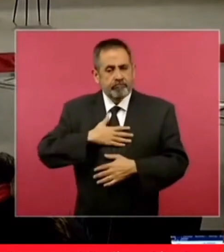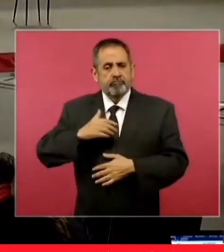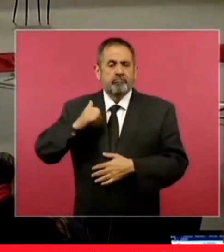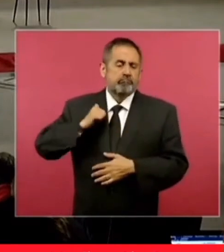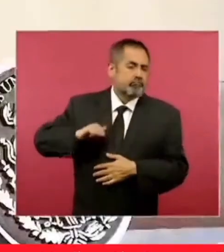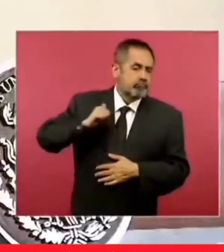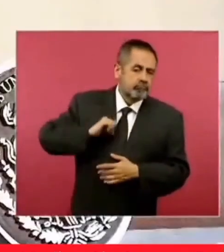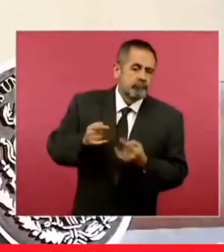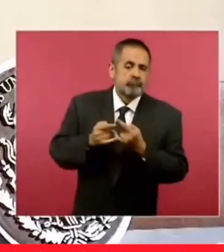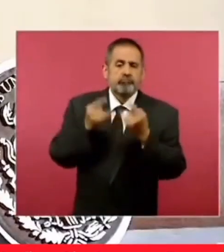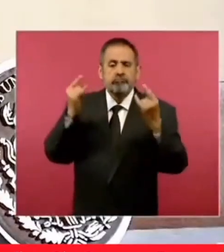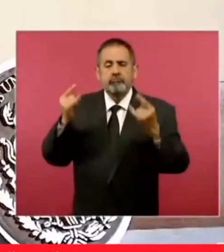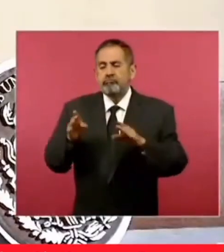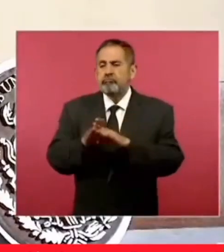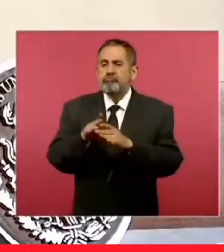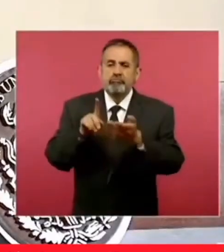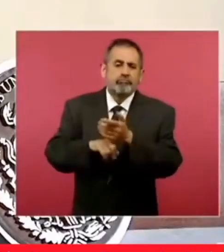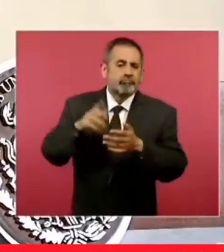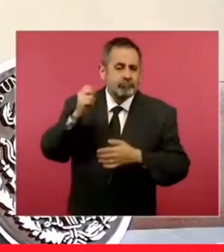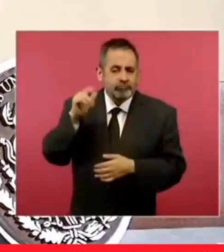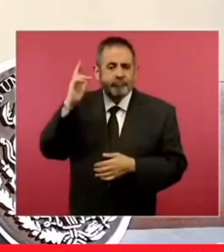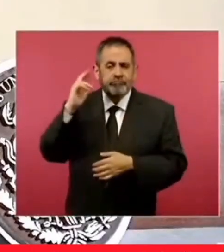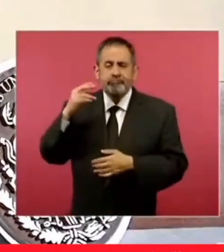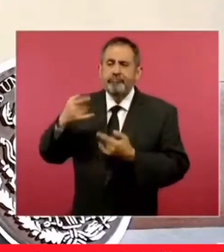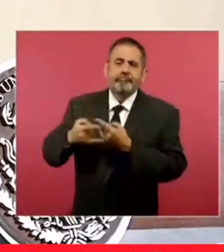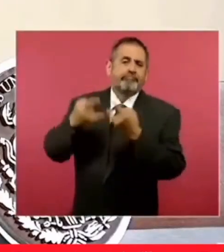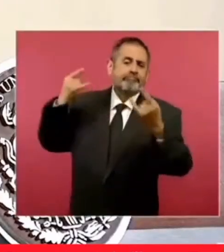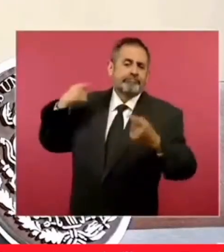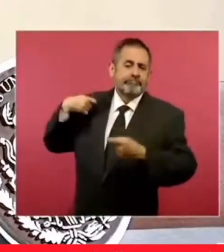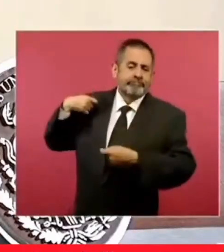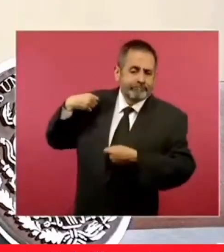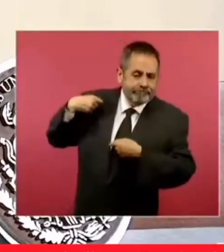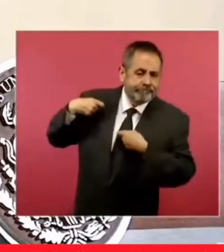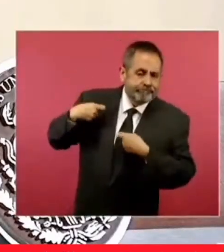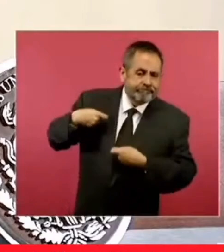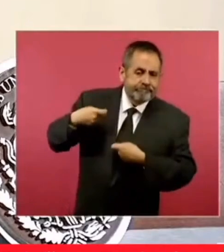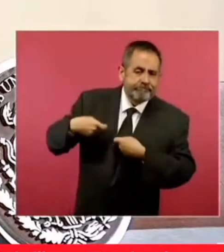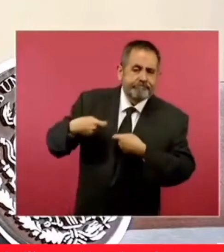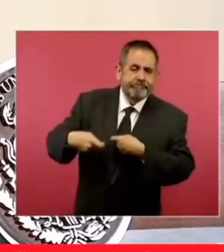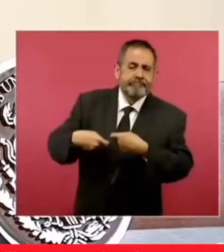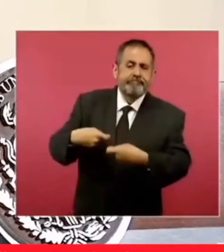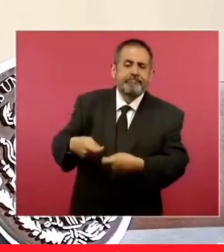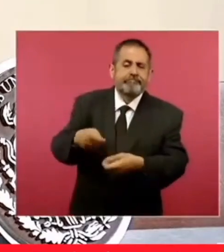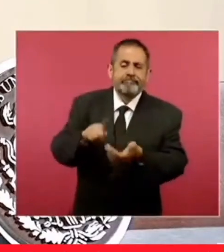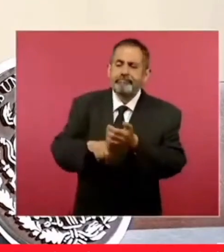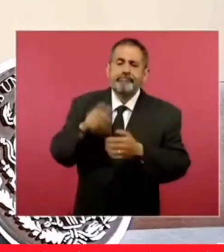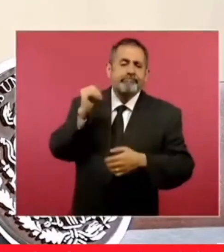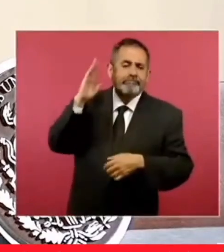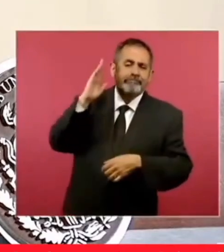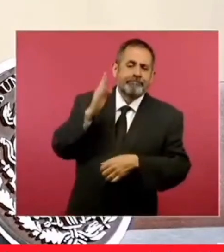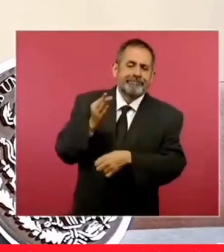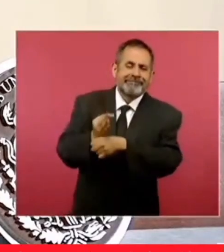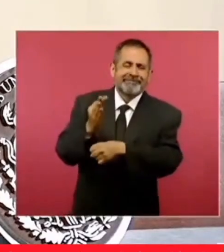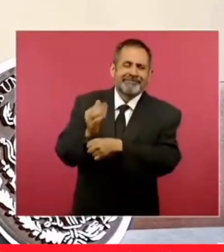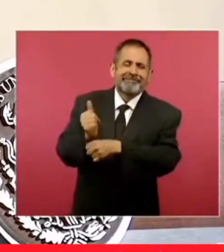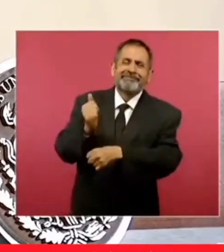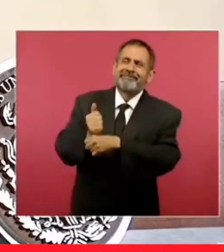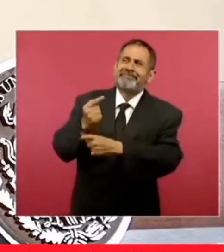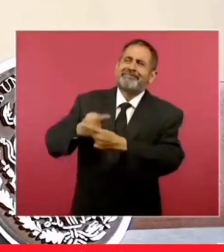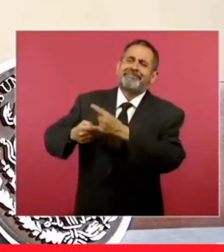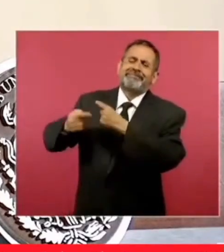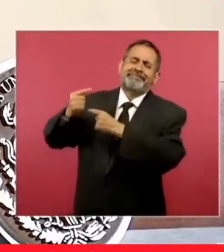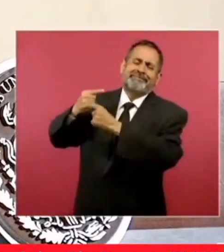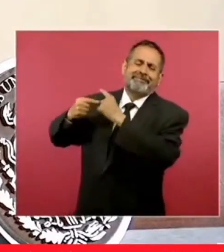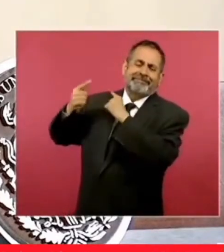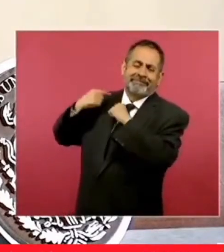pasado, de la vida y devenir de nuestros ancestros, nuestra